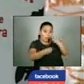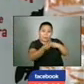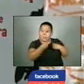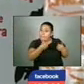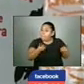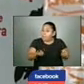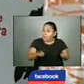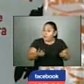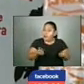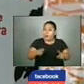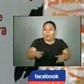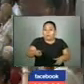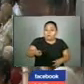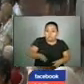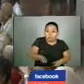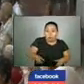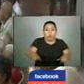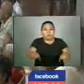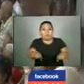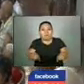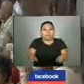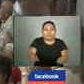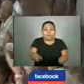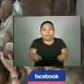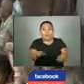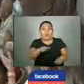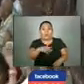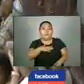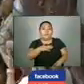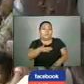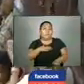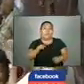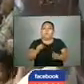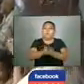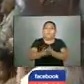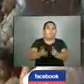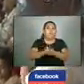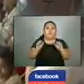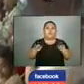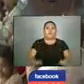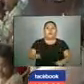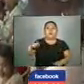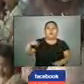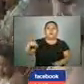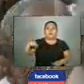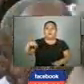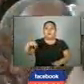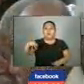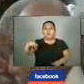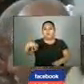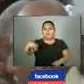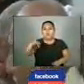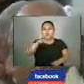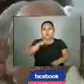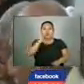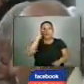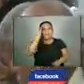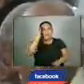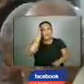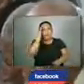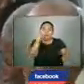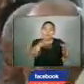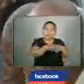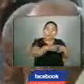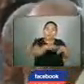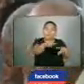y las andaderas y los bastones pues ayudan a las personas que tienen problemas de movilidad. Sabemos que este grupo de la población tiene